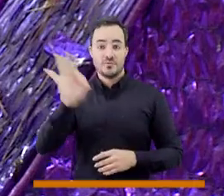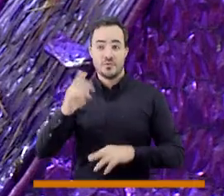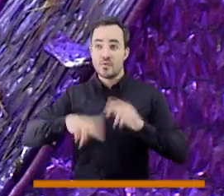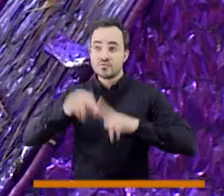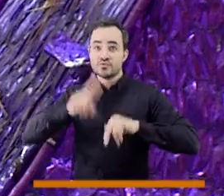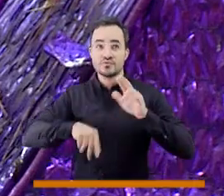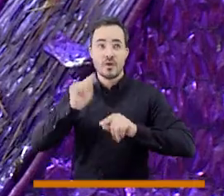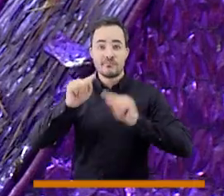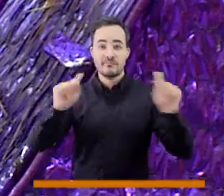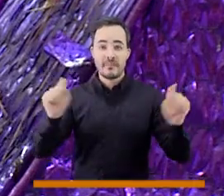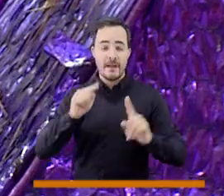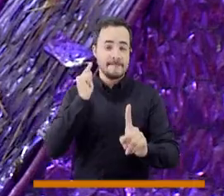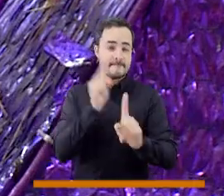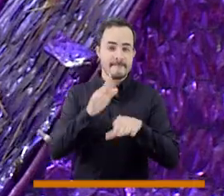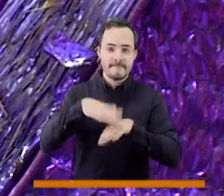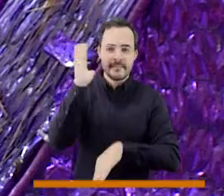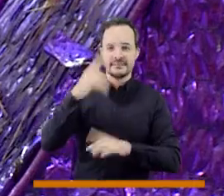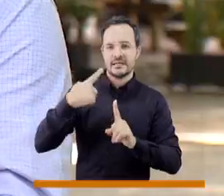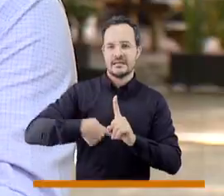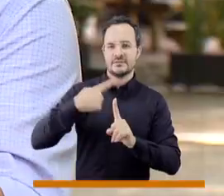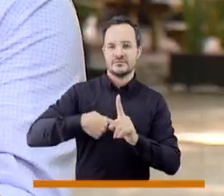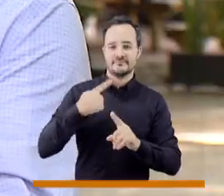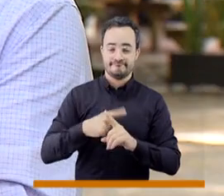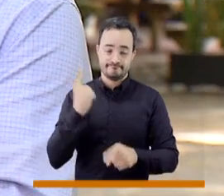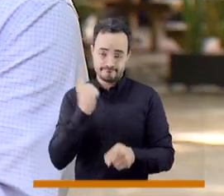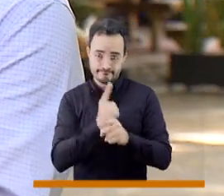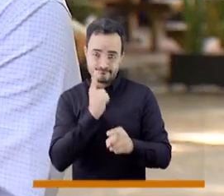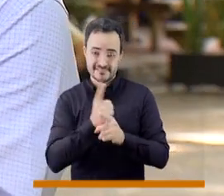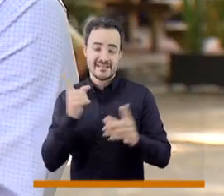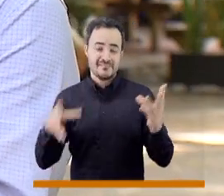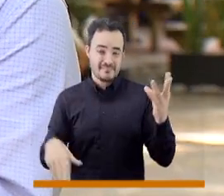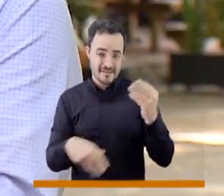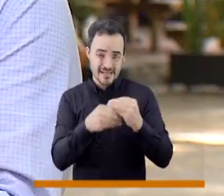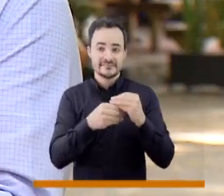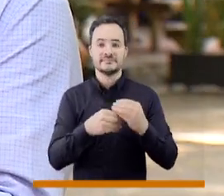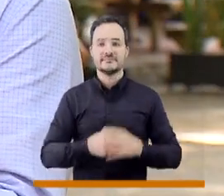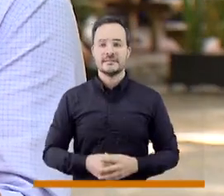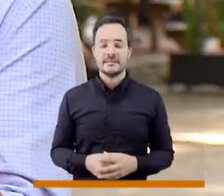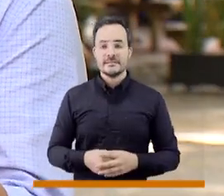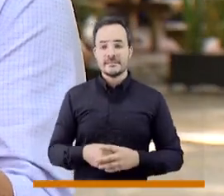de lo construido está destinado para arrendamiento. Y también hay que decirlo, y es que